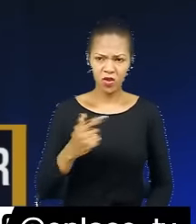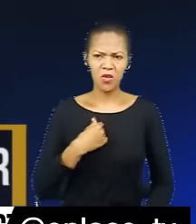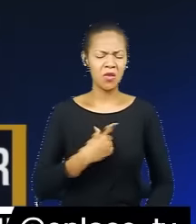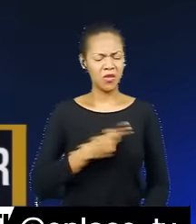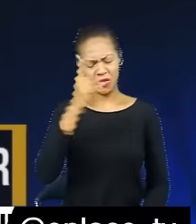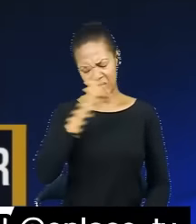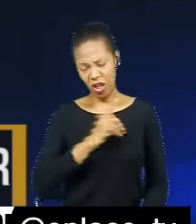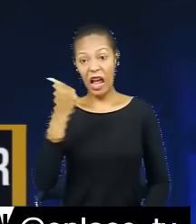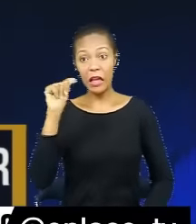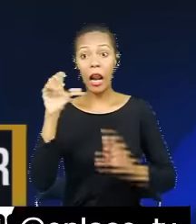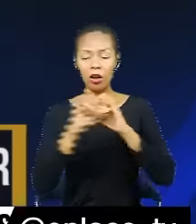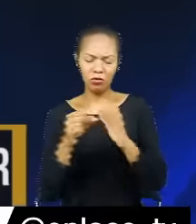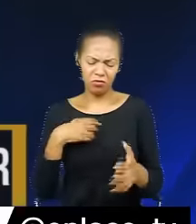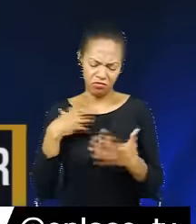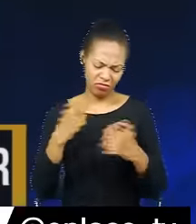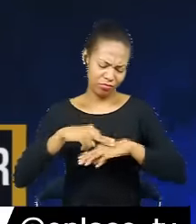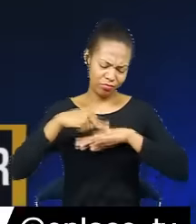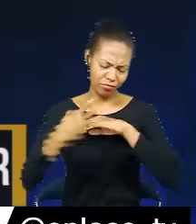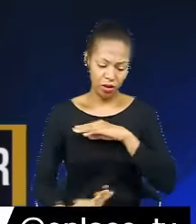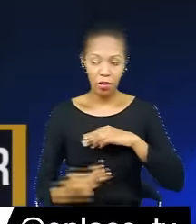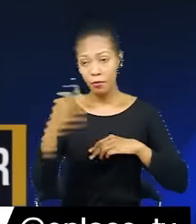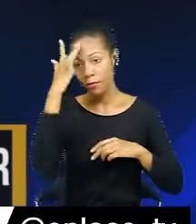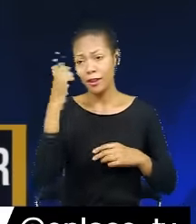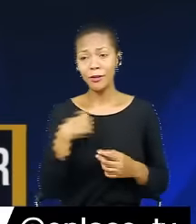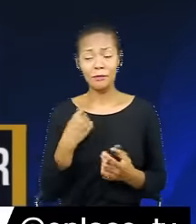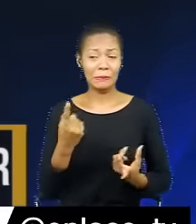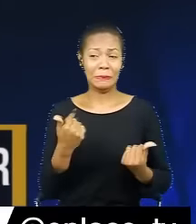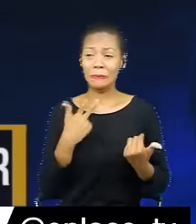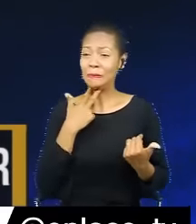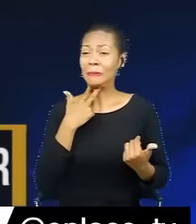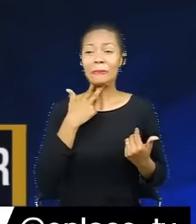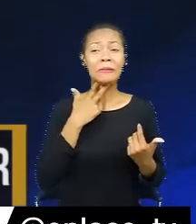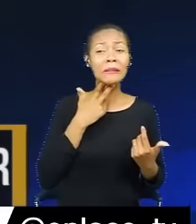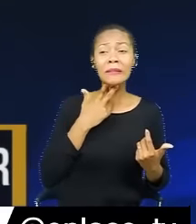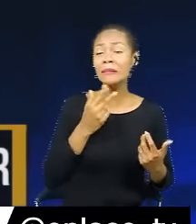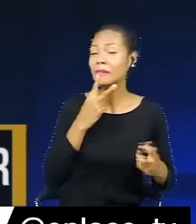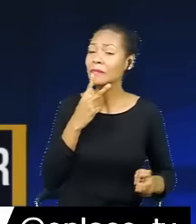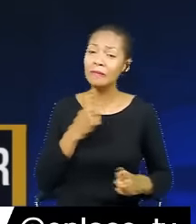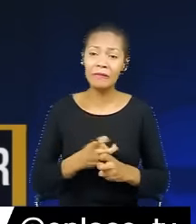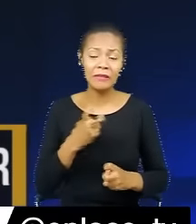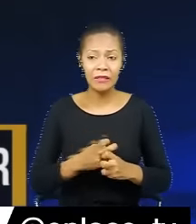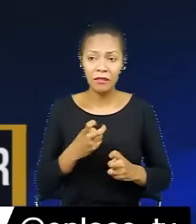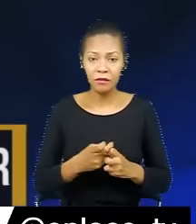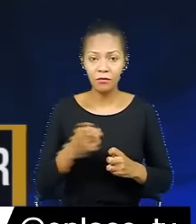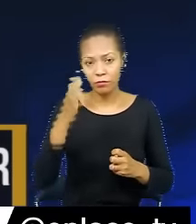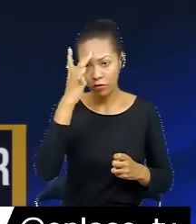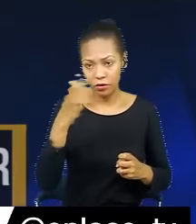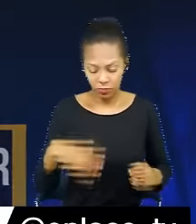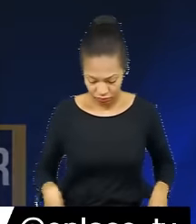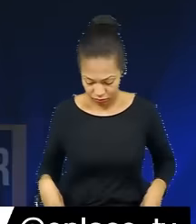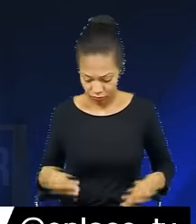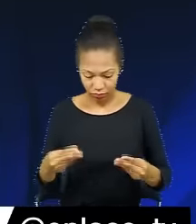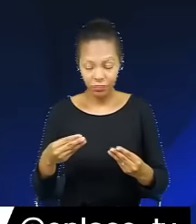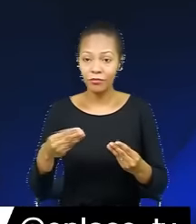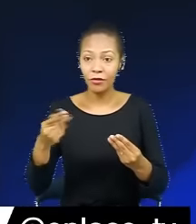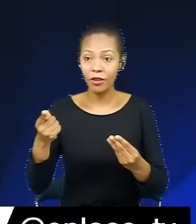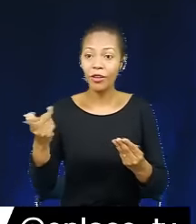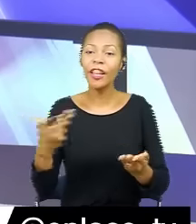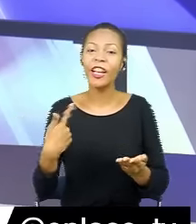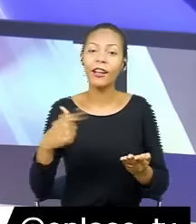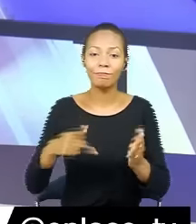zona al parecer lo hizo por situaciones económicas, pues al momento de su asistencia le fueron encontradas algunas hojas de vida.